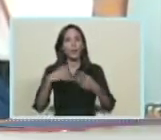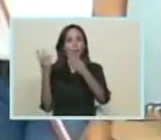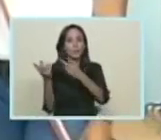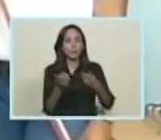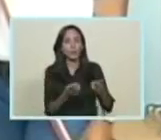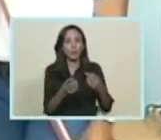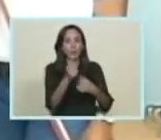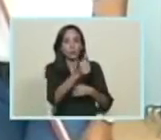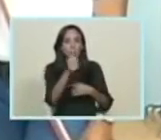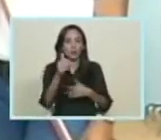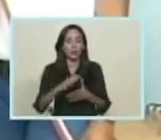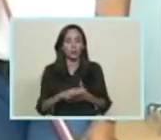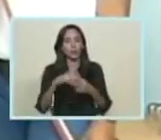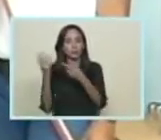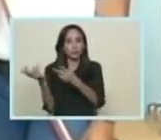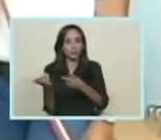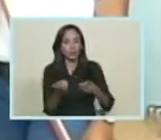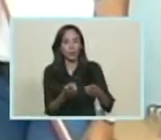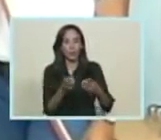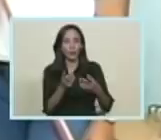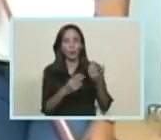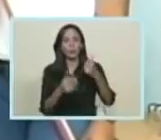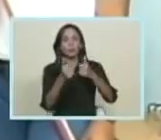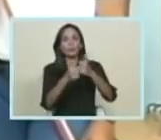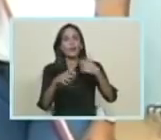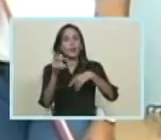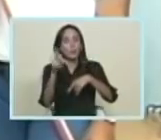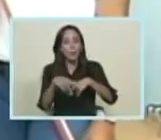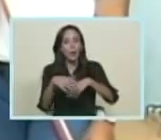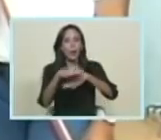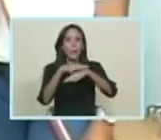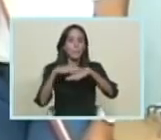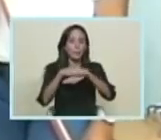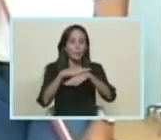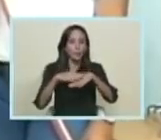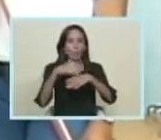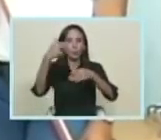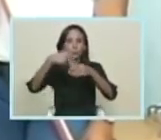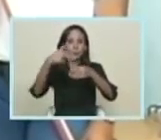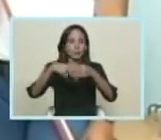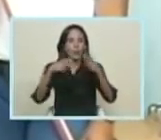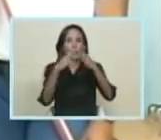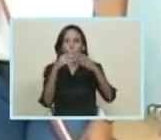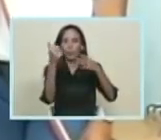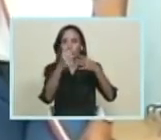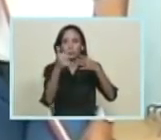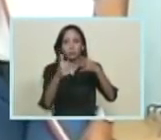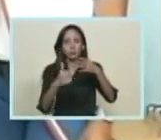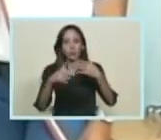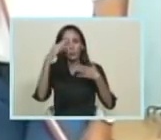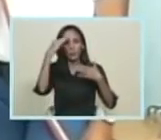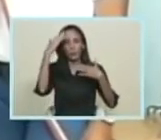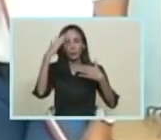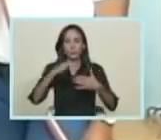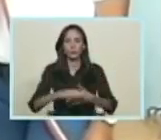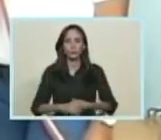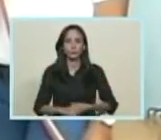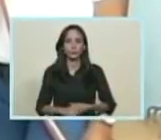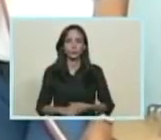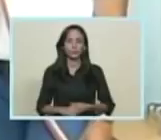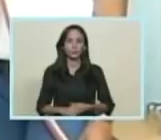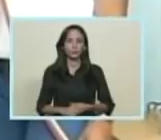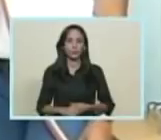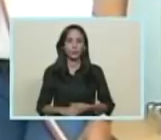Bienvenida a nuestro mayor general Manuel Quevedo. Un saludo a toda la junta directiva, al señor Eulogio de